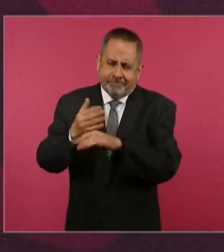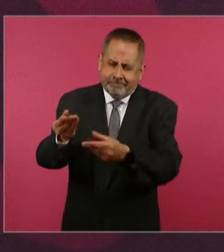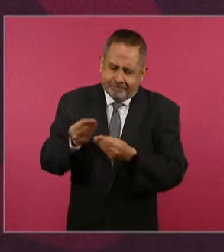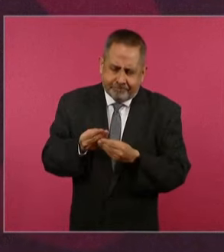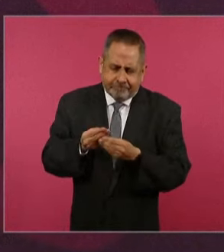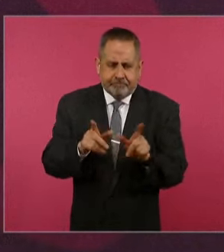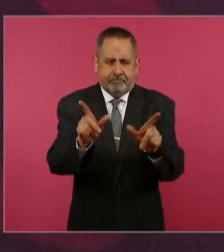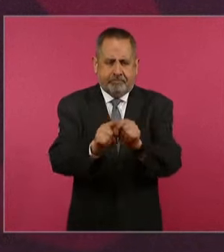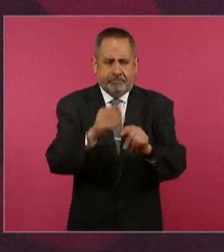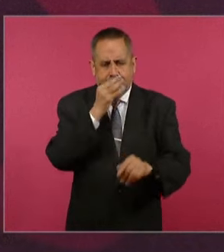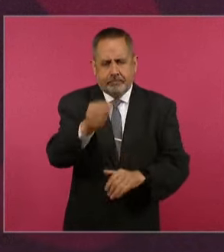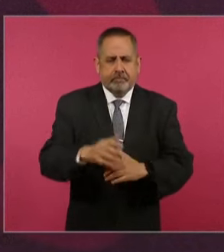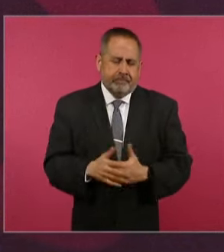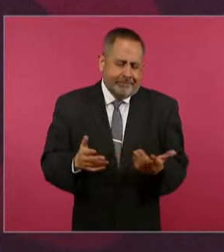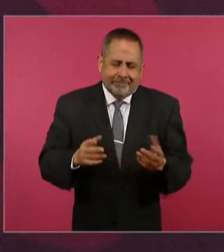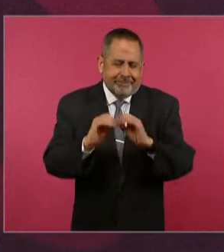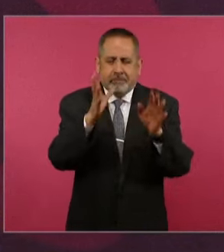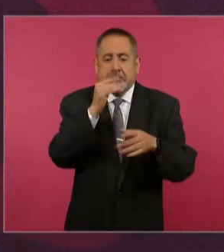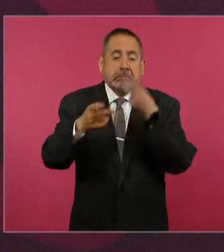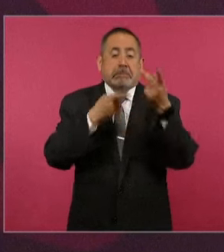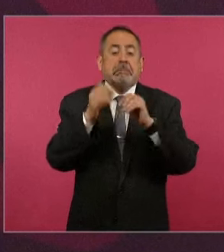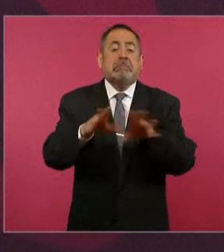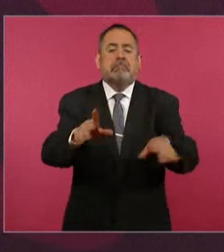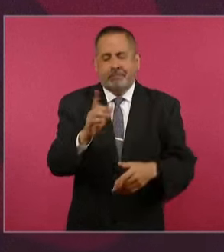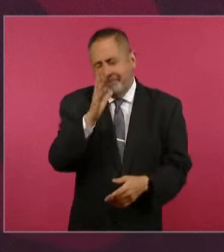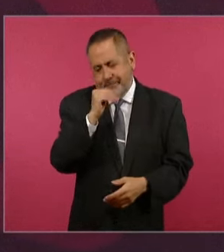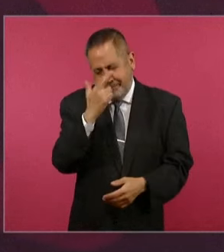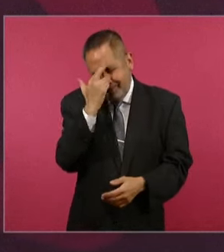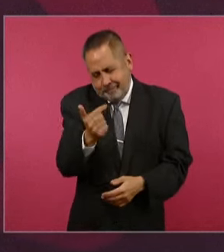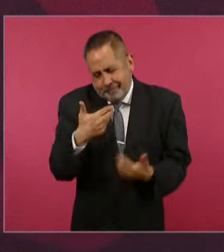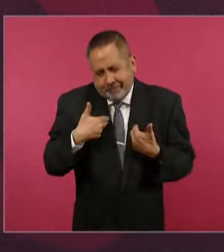este por razones obvias